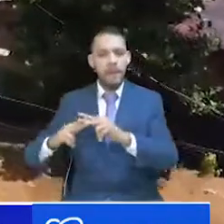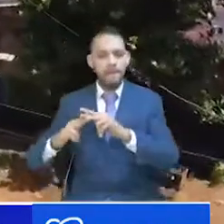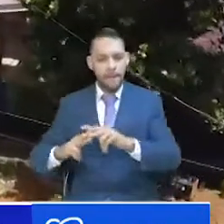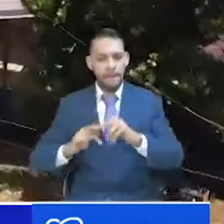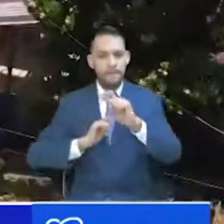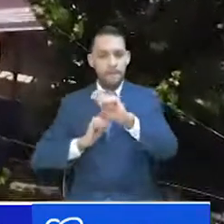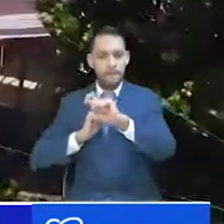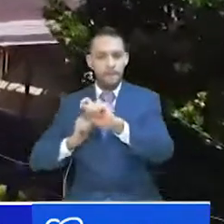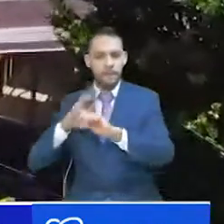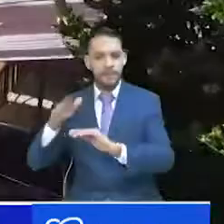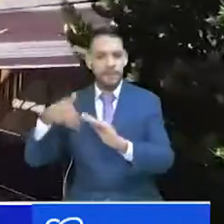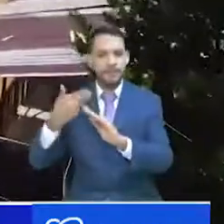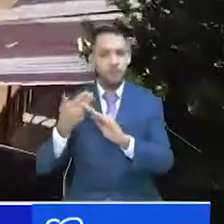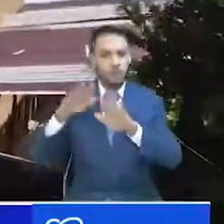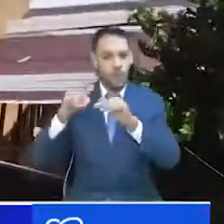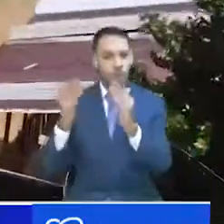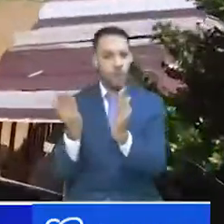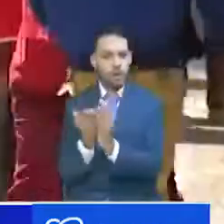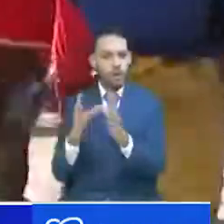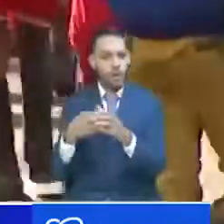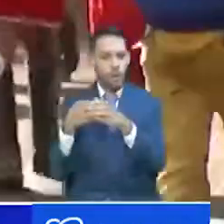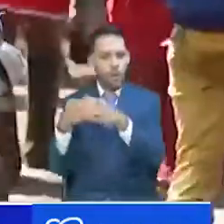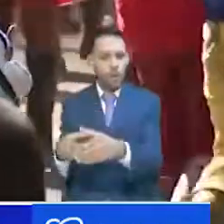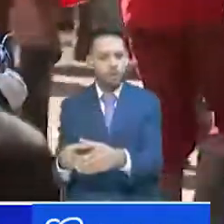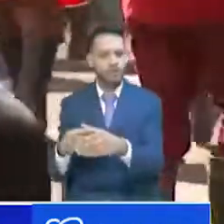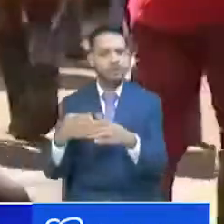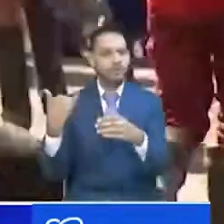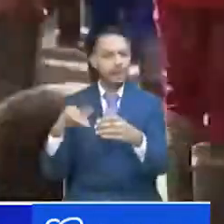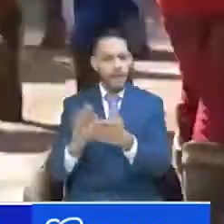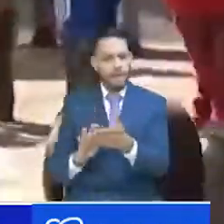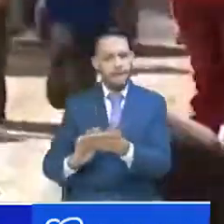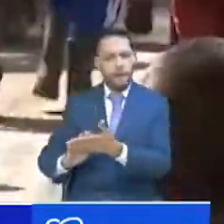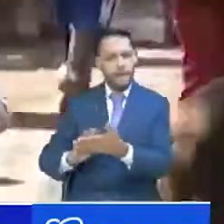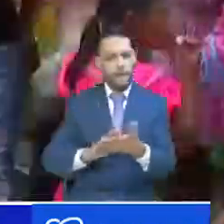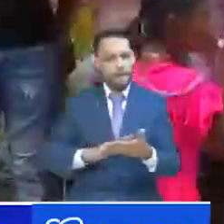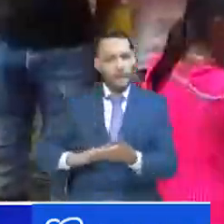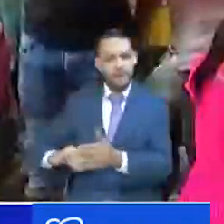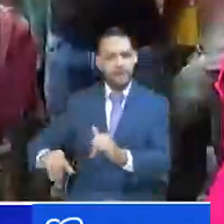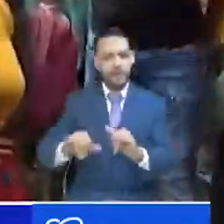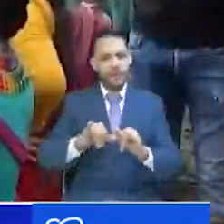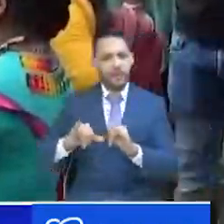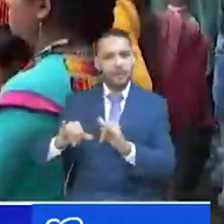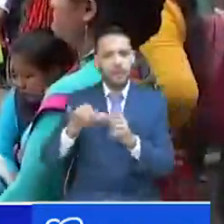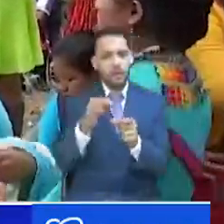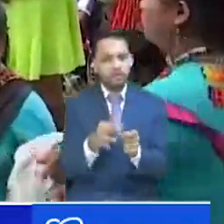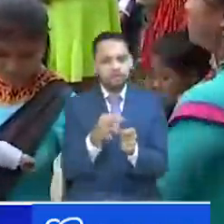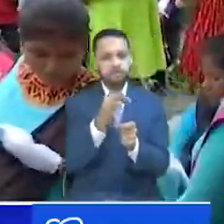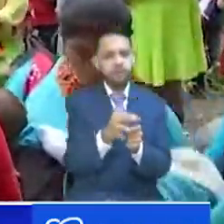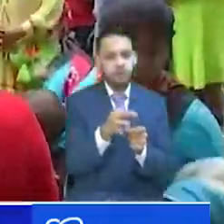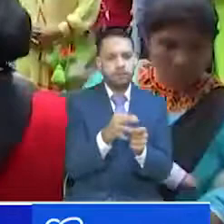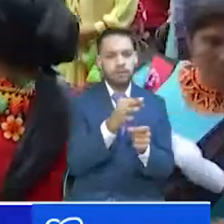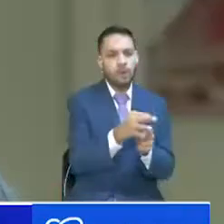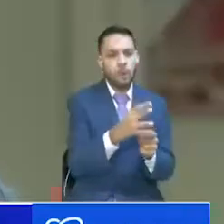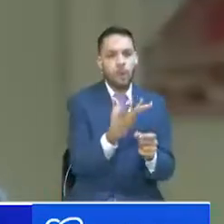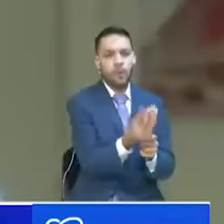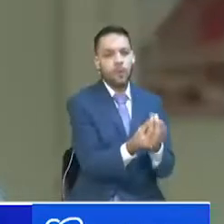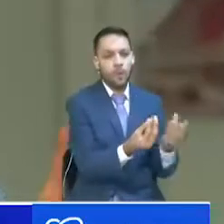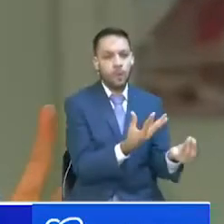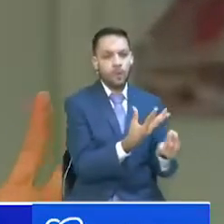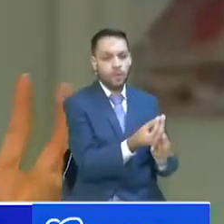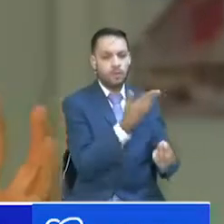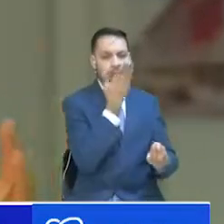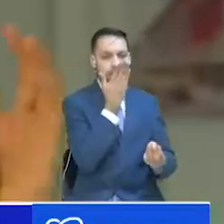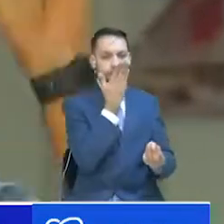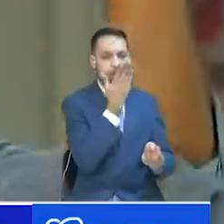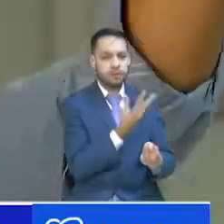de un colegio 100% indígena de marsella se tiene previsto hacer lo mismo en los municipios que cuentan con resguardos indígenas eran niños